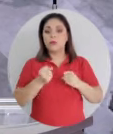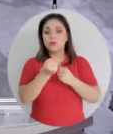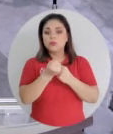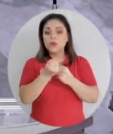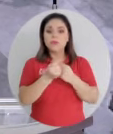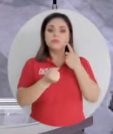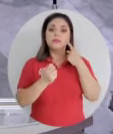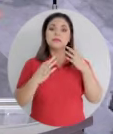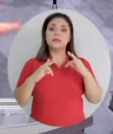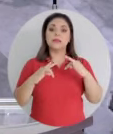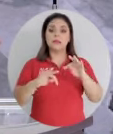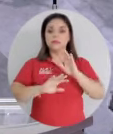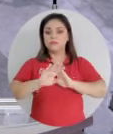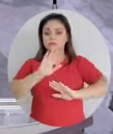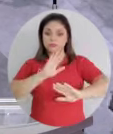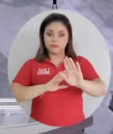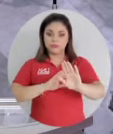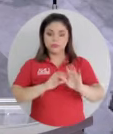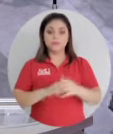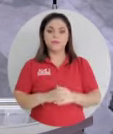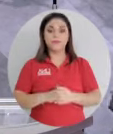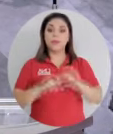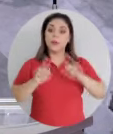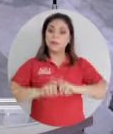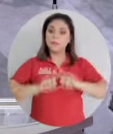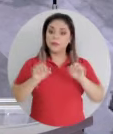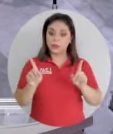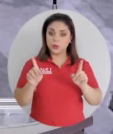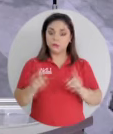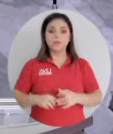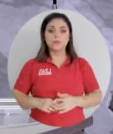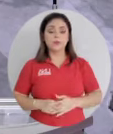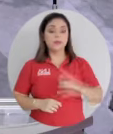granito de arena para tratar de salir adelante. No obstante,